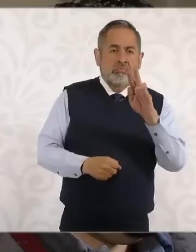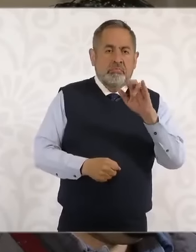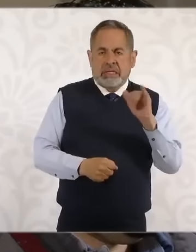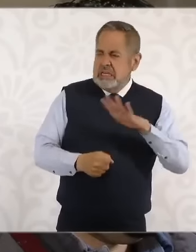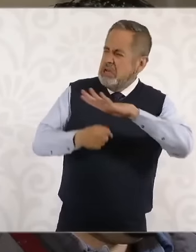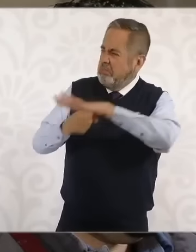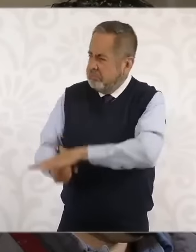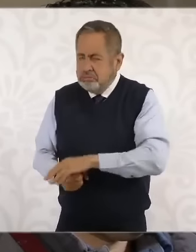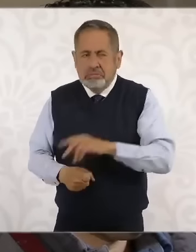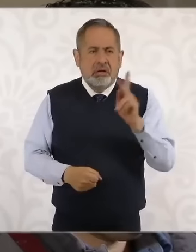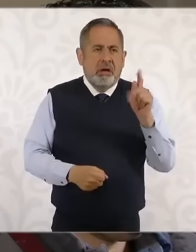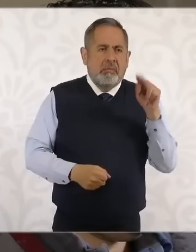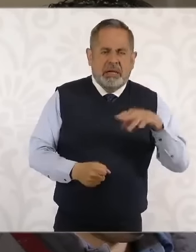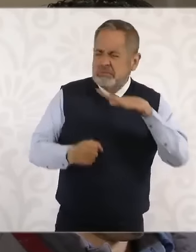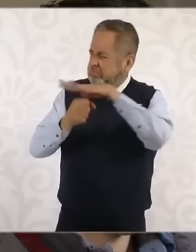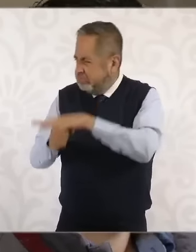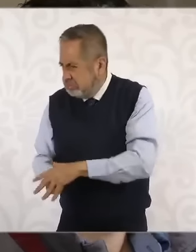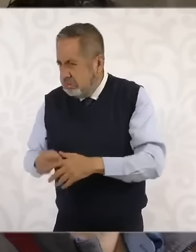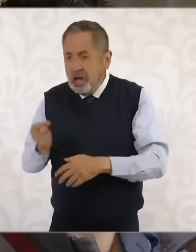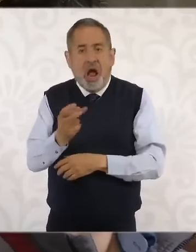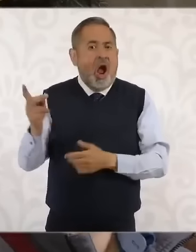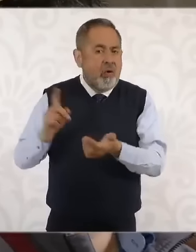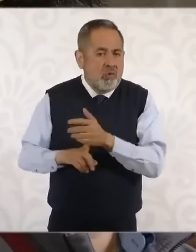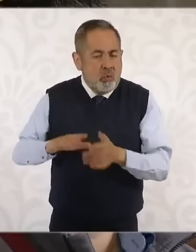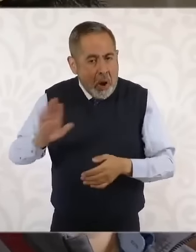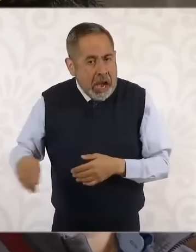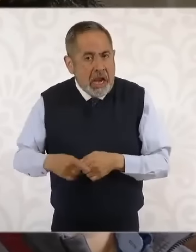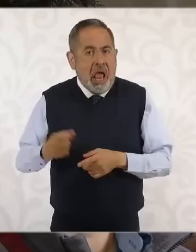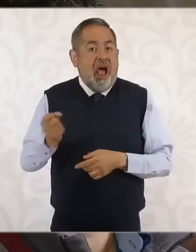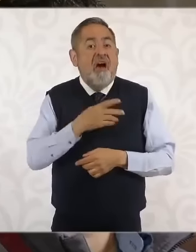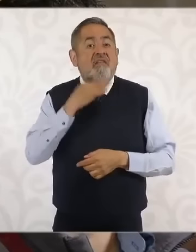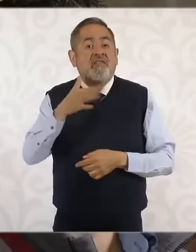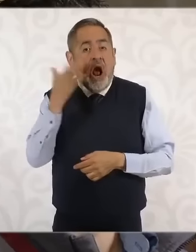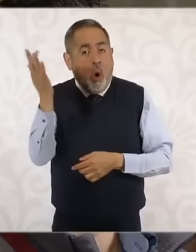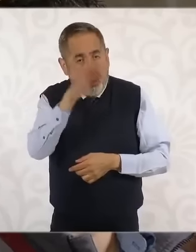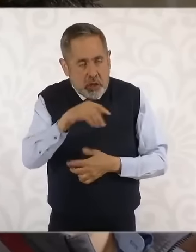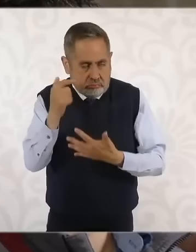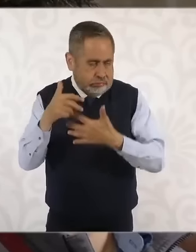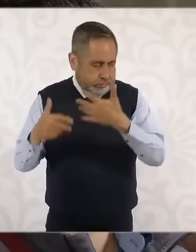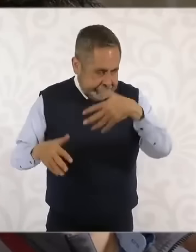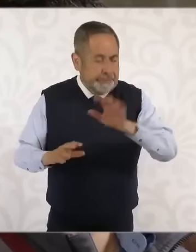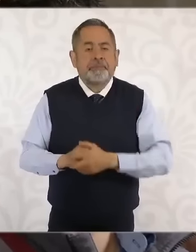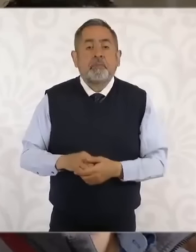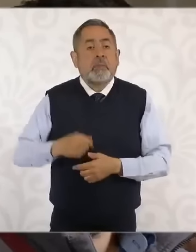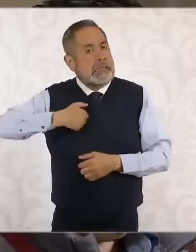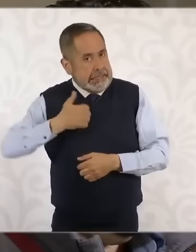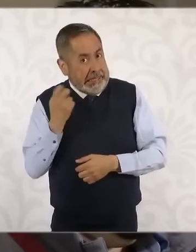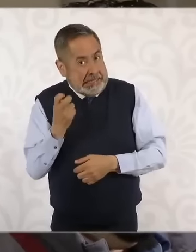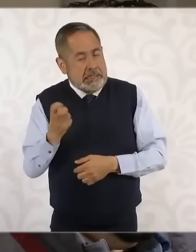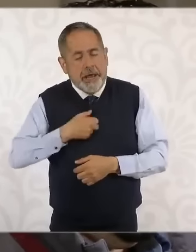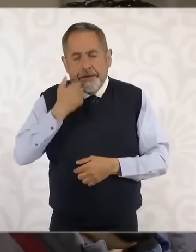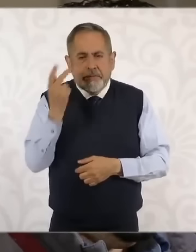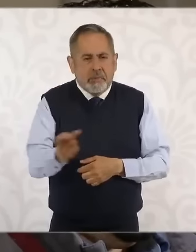del Partido Acción Nacional. E incluso fraudes, hizo toda una historia. Y sobre este tema me gustaría preguntarle sobre todo lo que